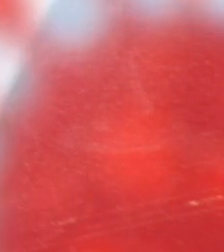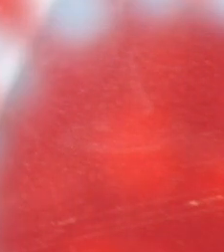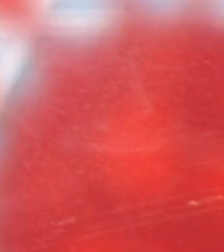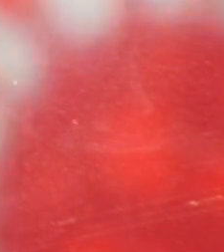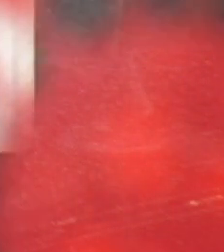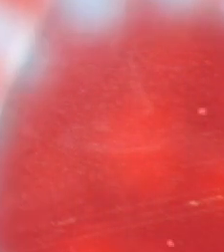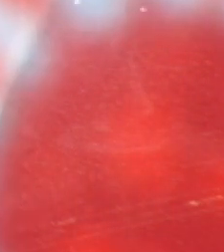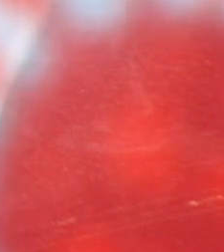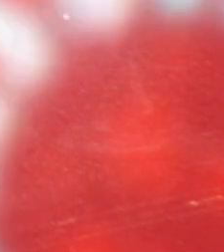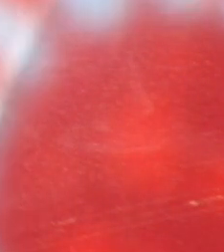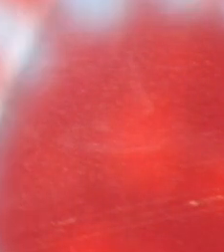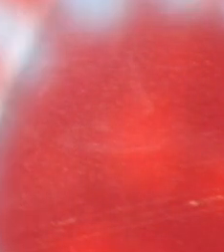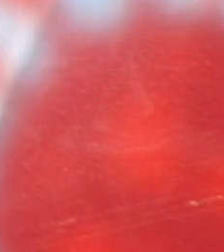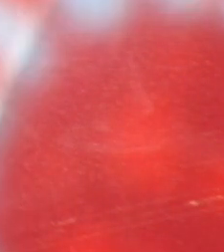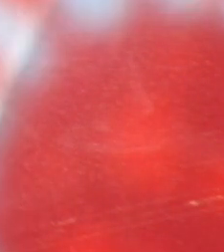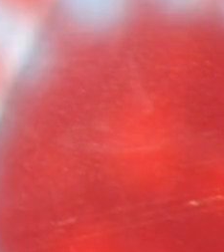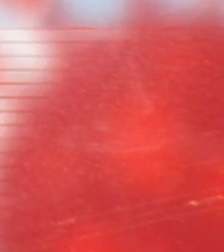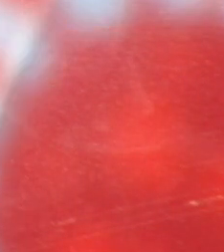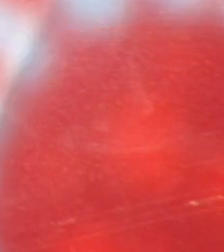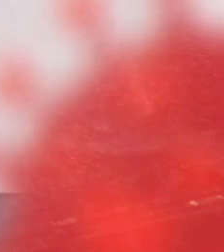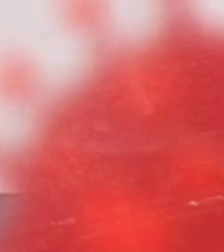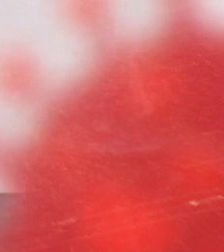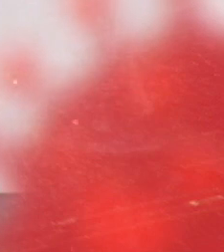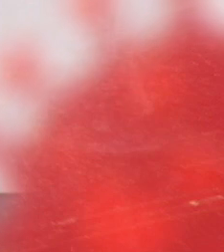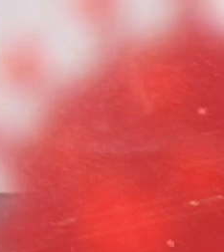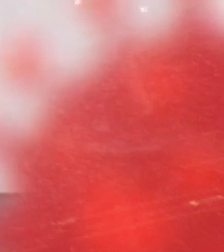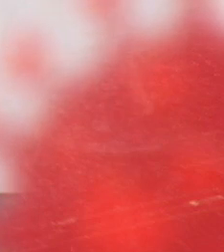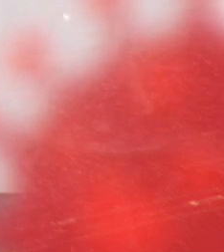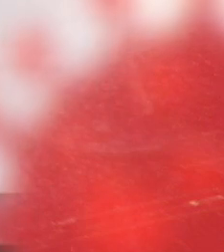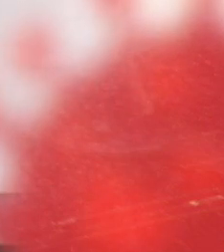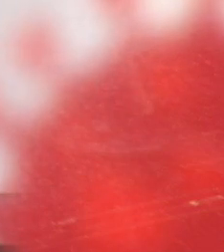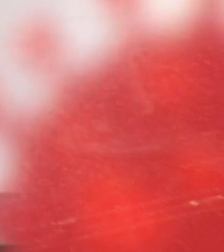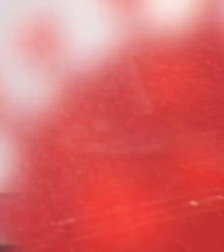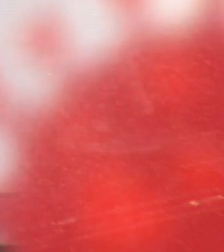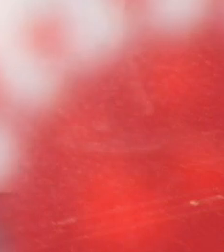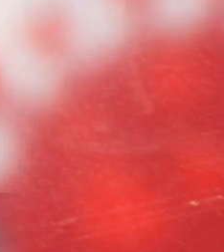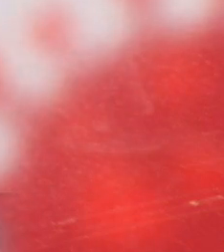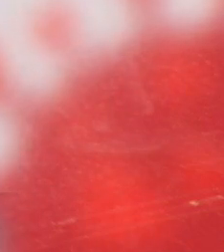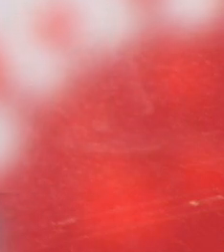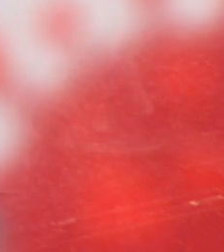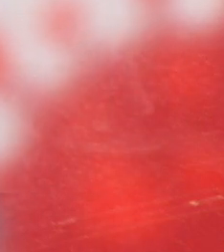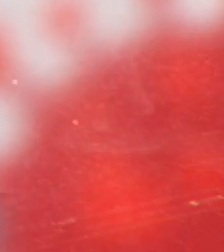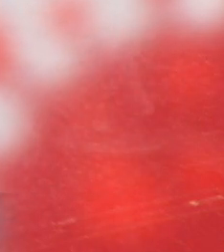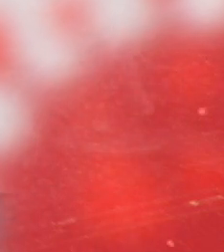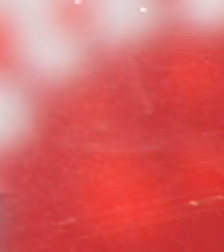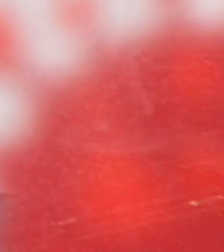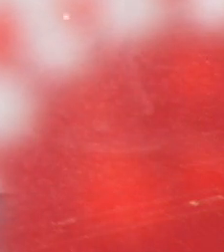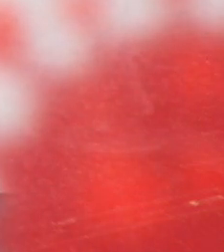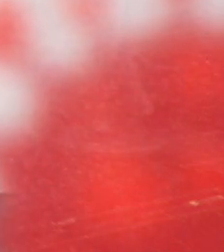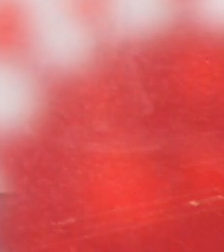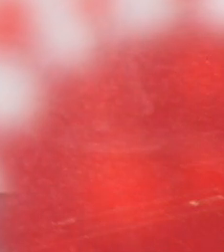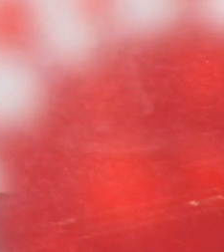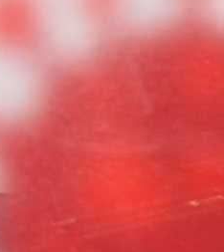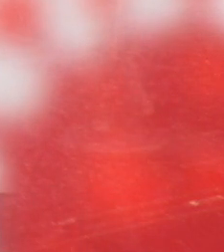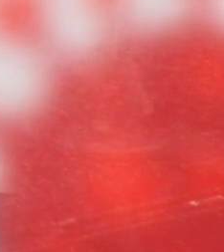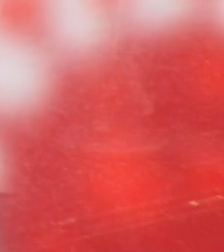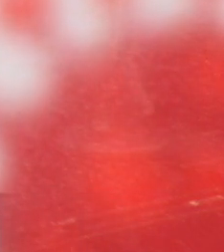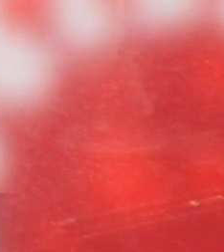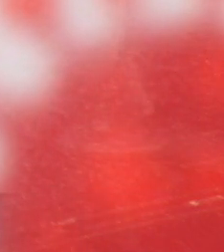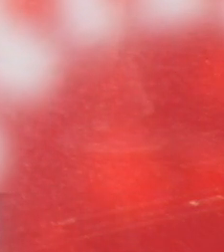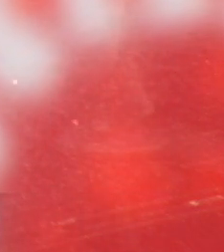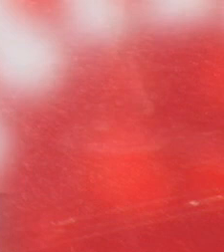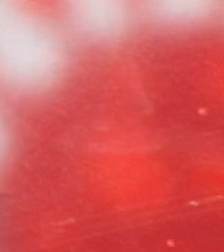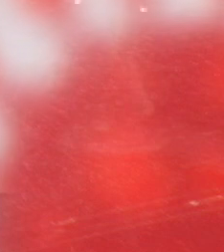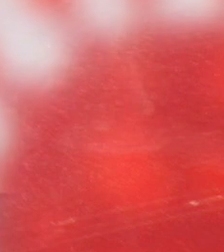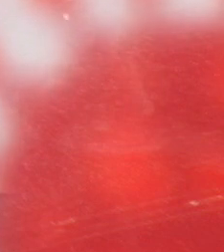Marcelo Castro y Alicio Campos, presentan el conversatorio Amor en tiempos de COVID. Este domingo 14